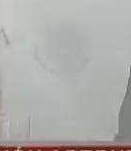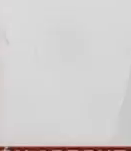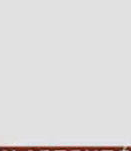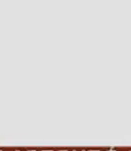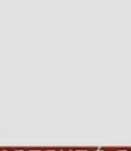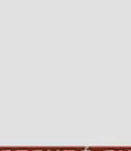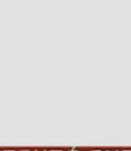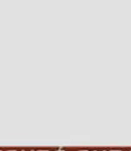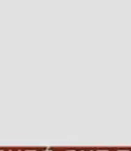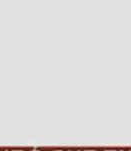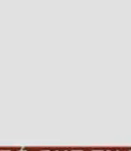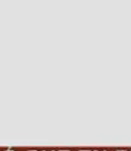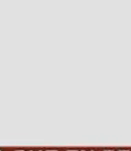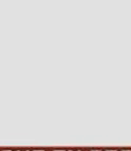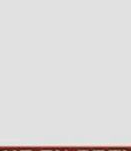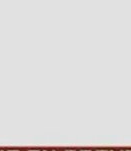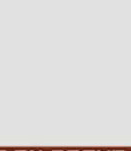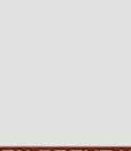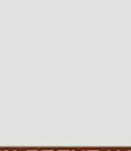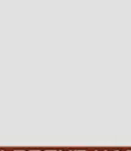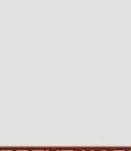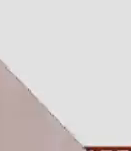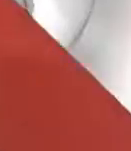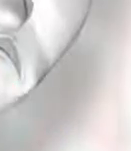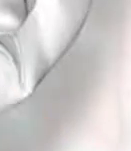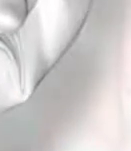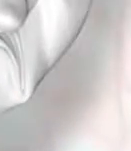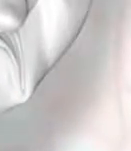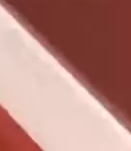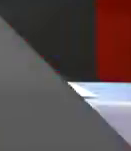Para México al Día, Rufino Enríquez González.